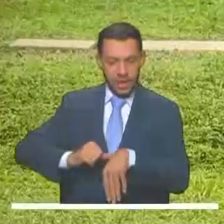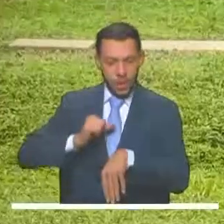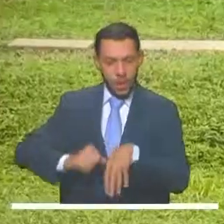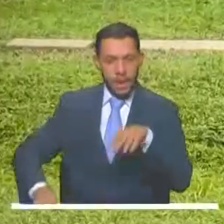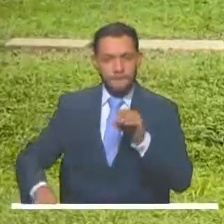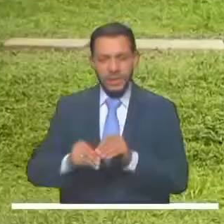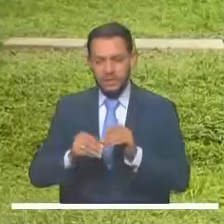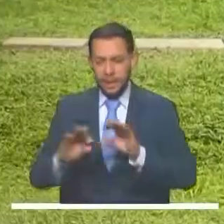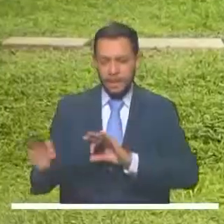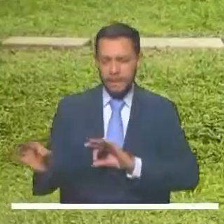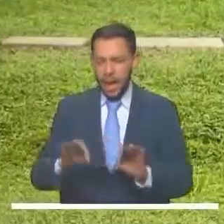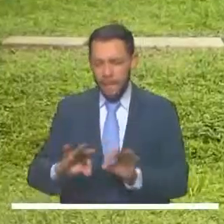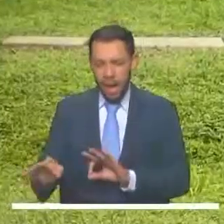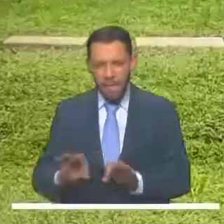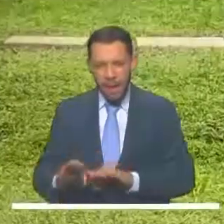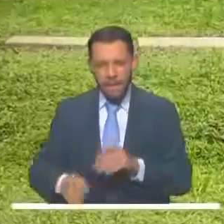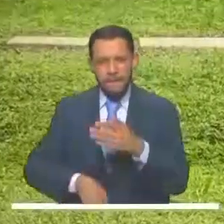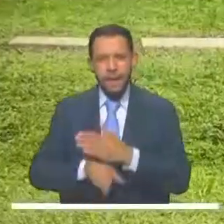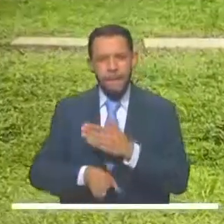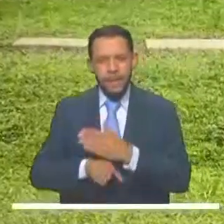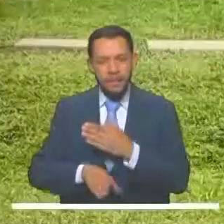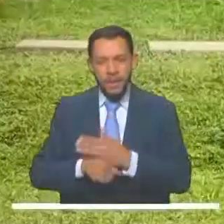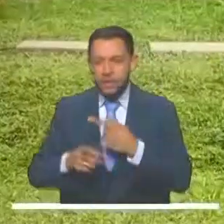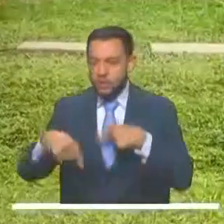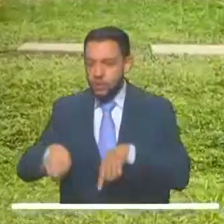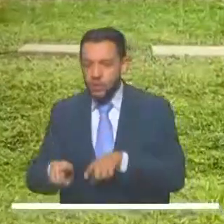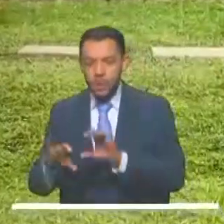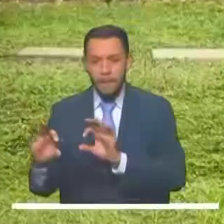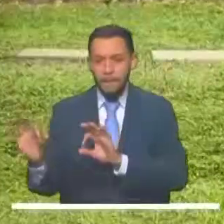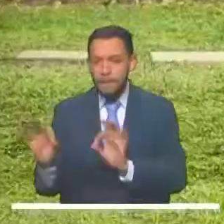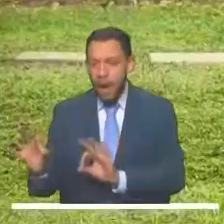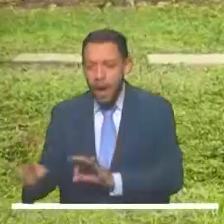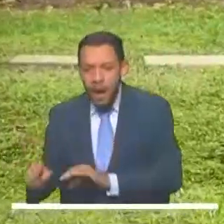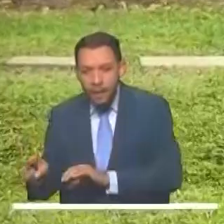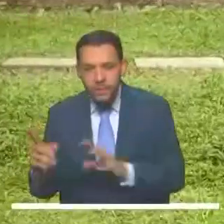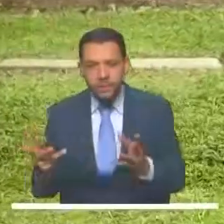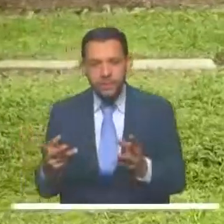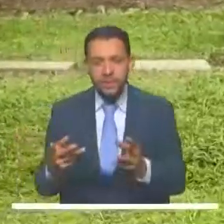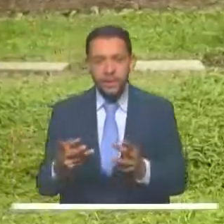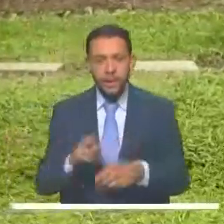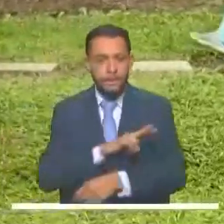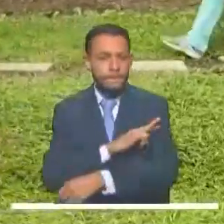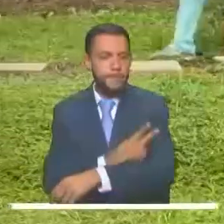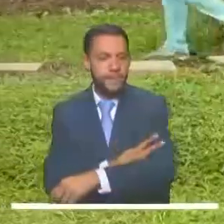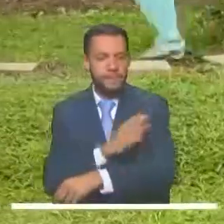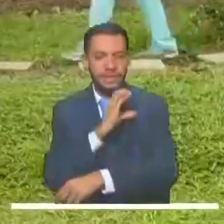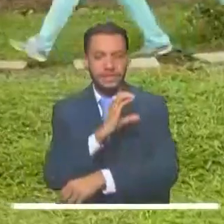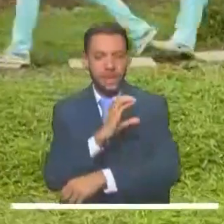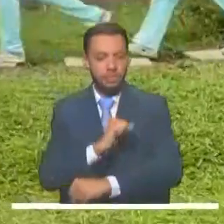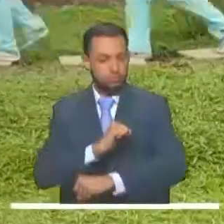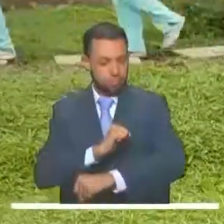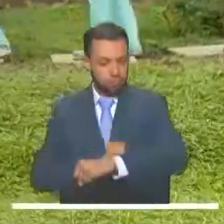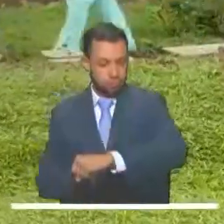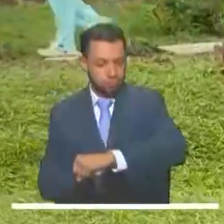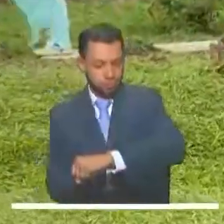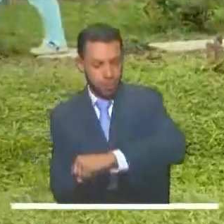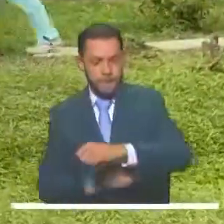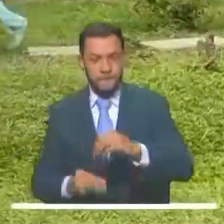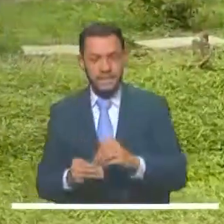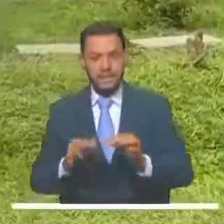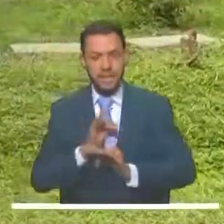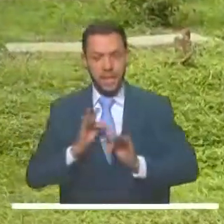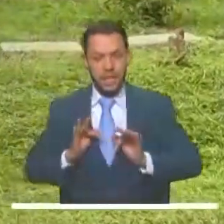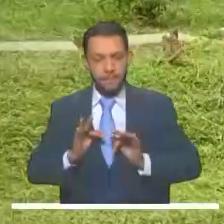pero cuando ustedes empiezan a hacerse en procesos preventivos con vitamina c altas dosis terapia de